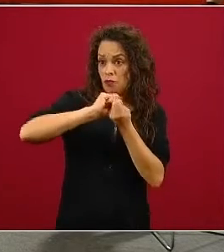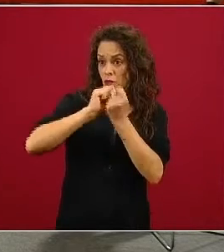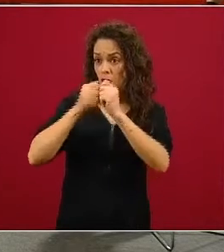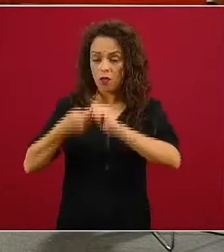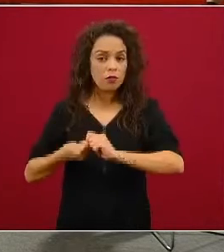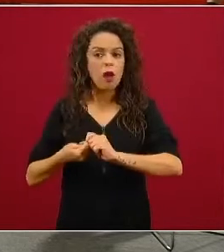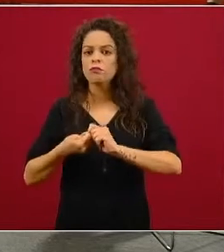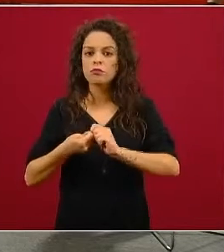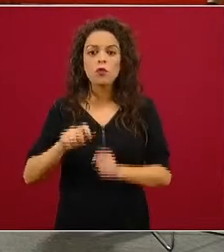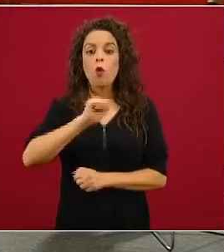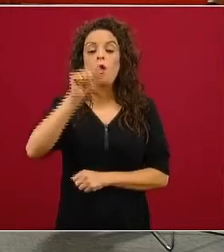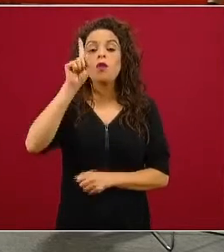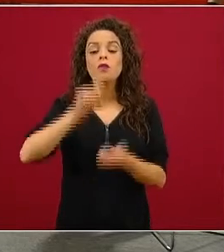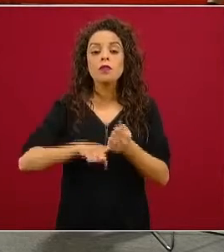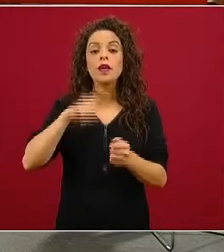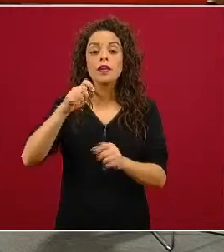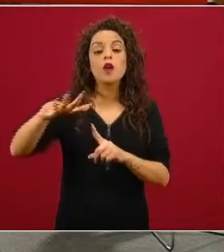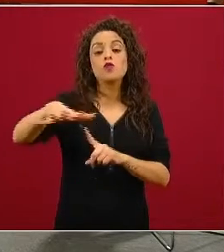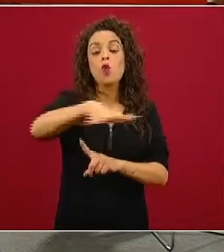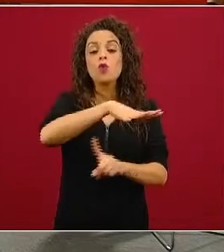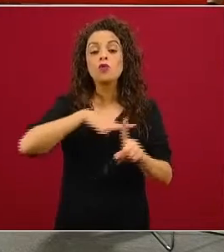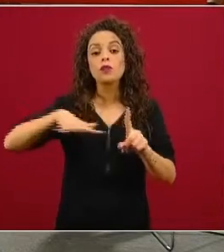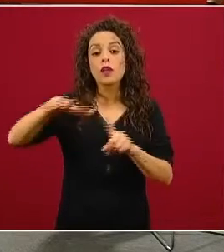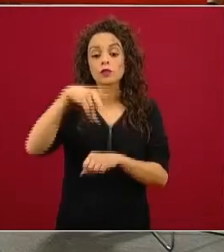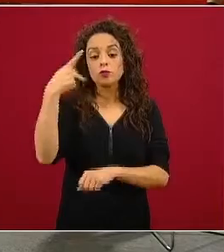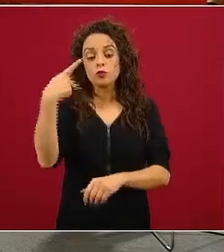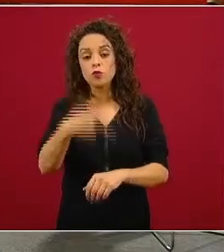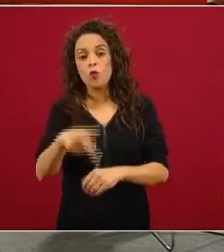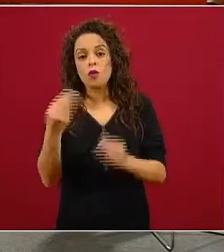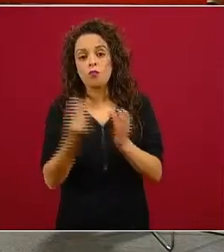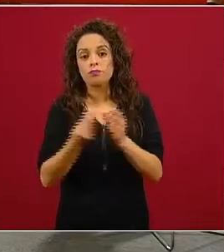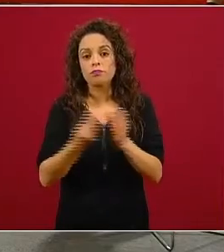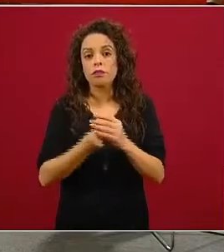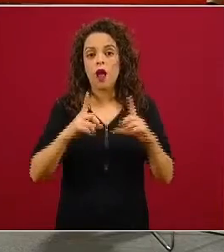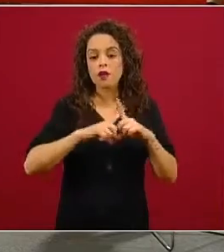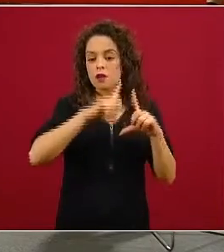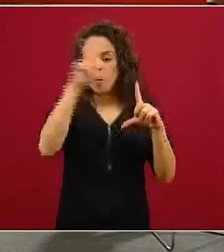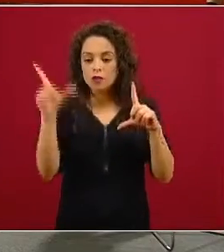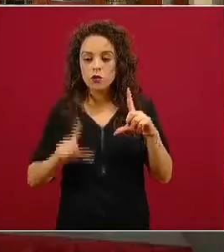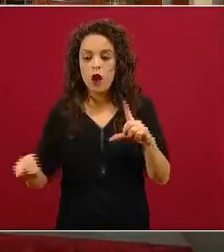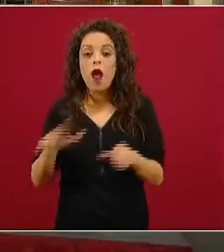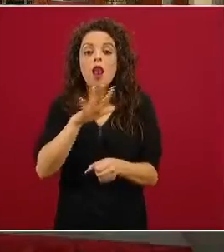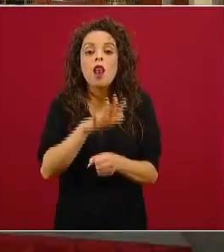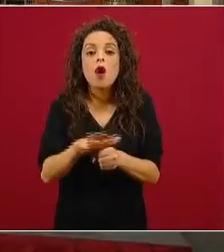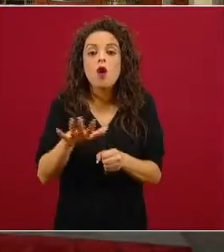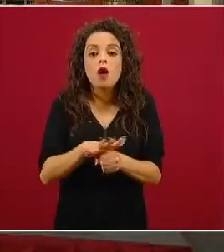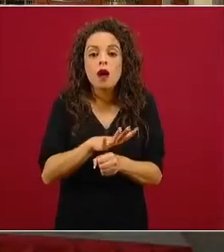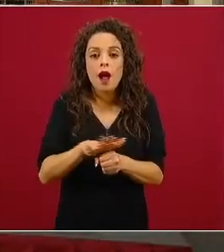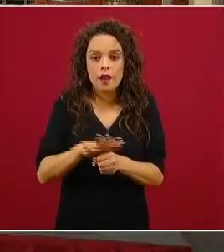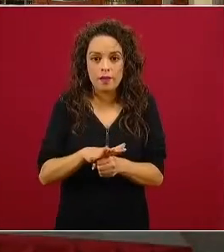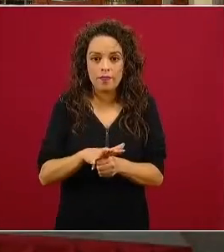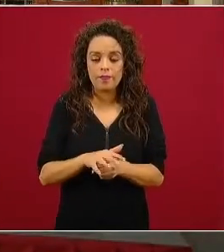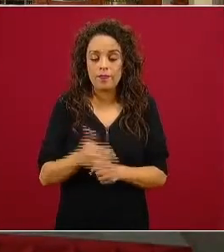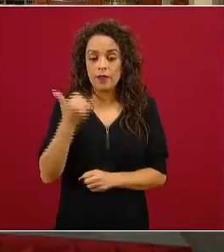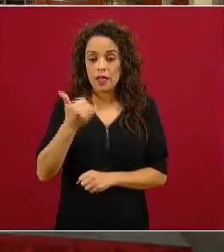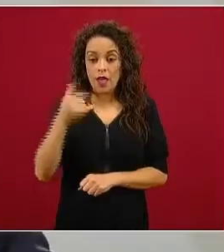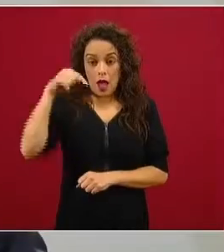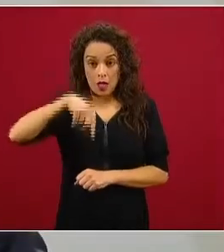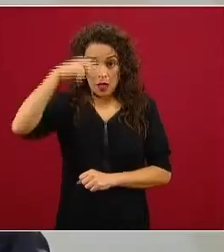mayo pasado, a nivel global, pero la campaña original, es verified, como les decía, o sea, en